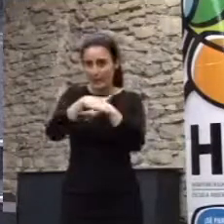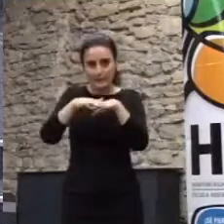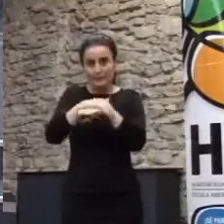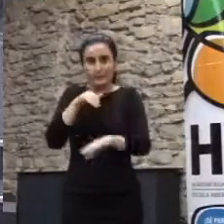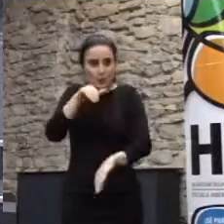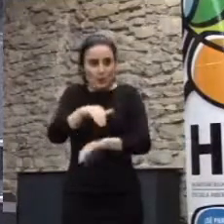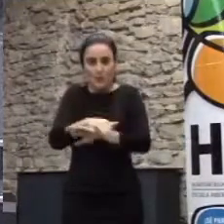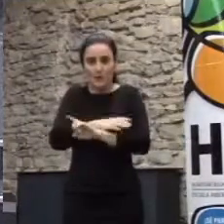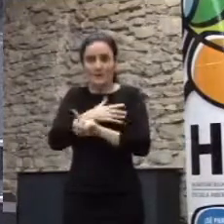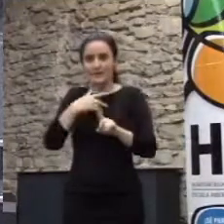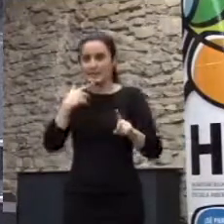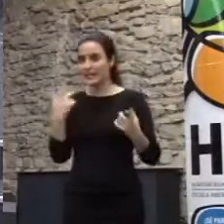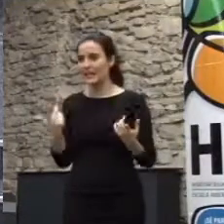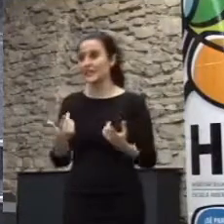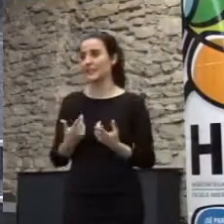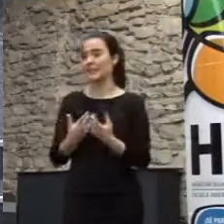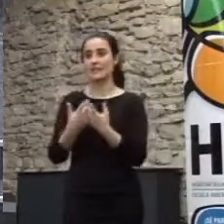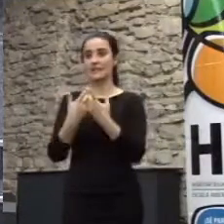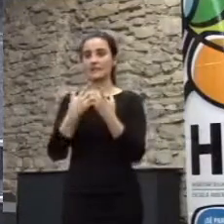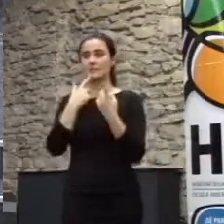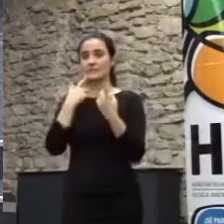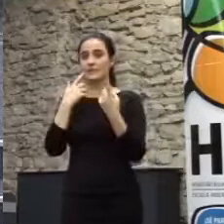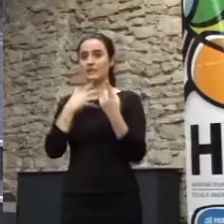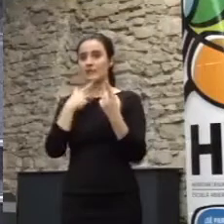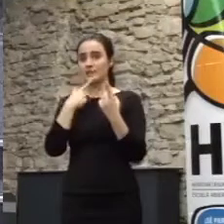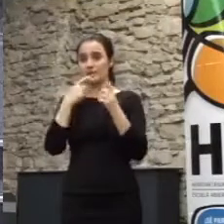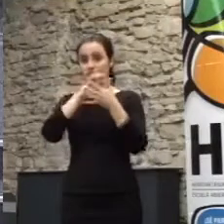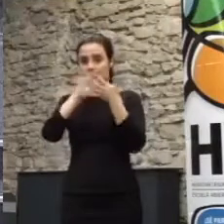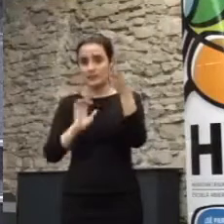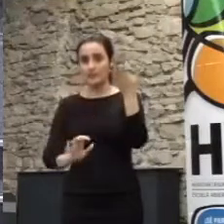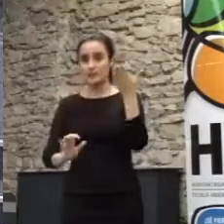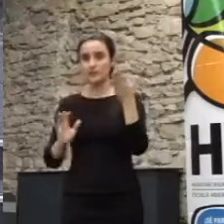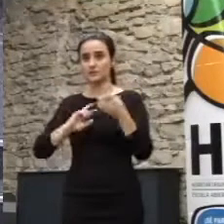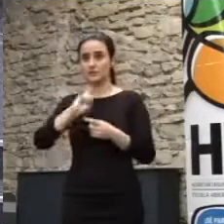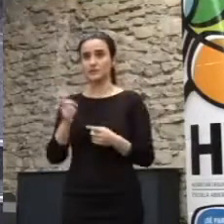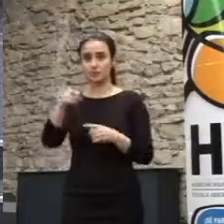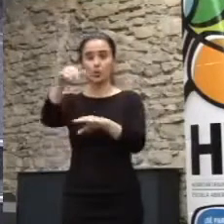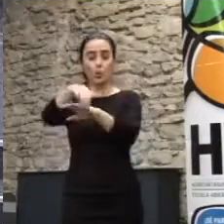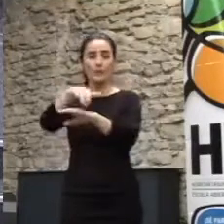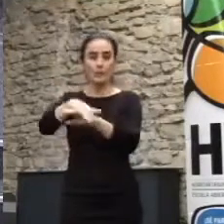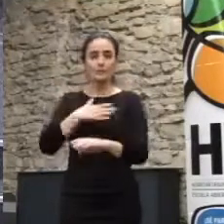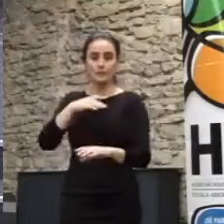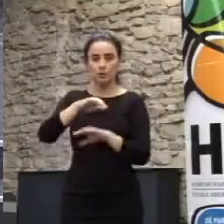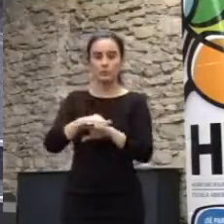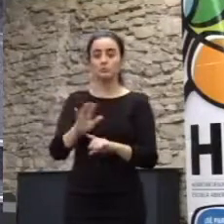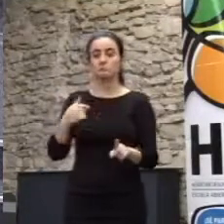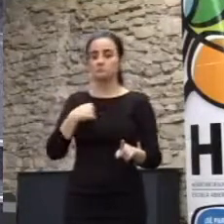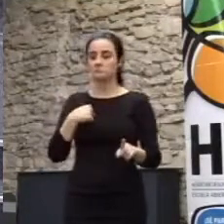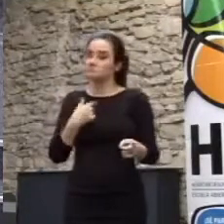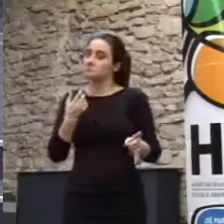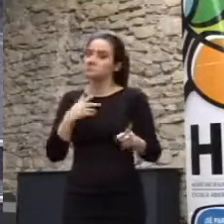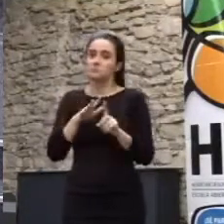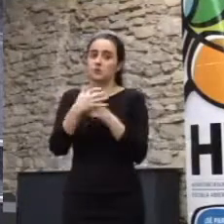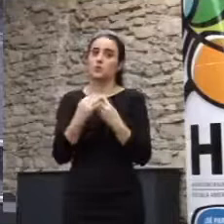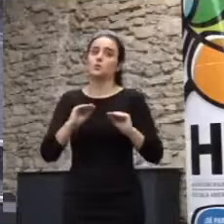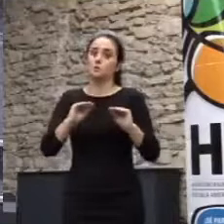mismo periódico, ¿no? De extensión, de extensión, y lógicamente, pues yo no conozco el caso.